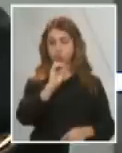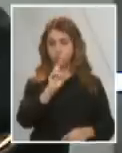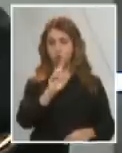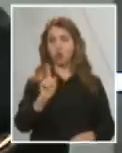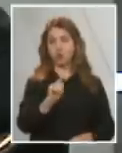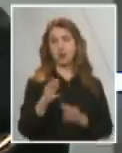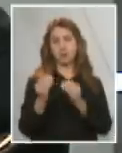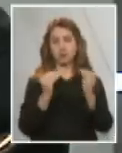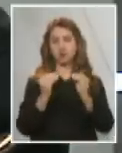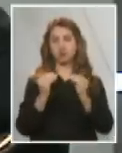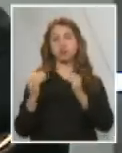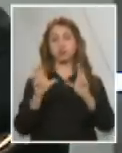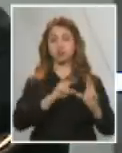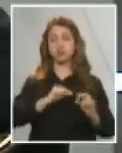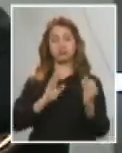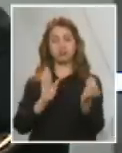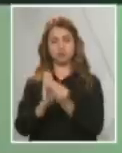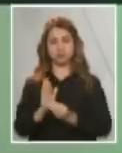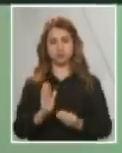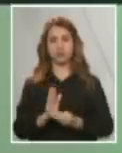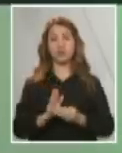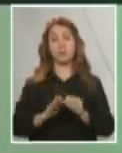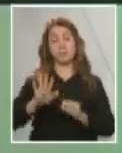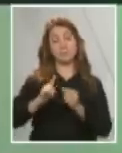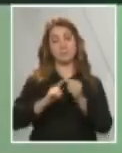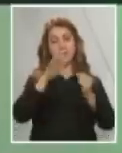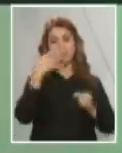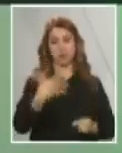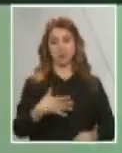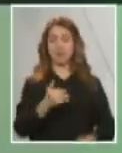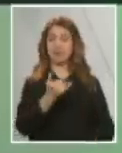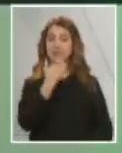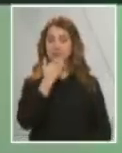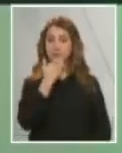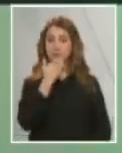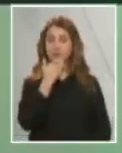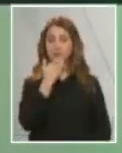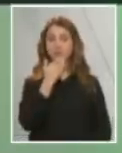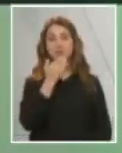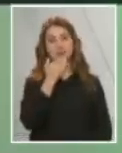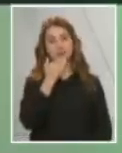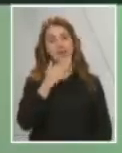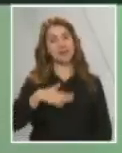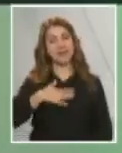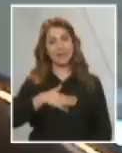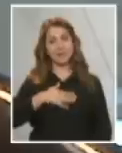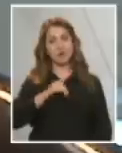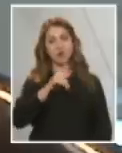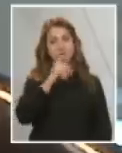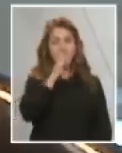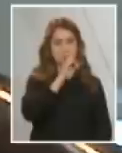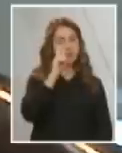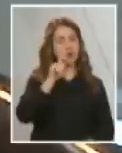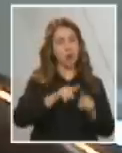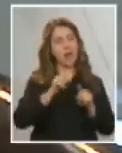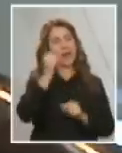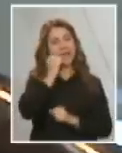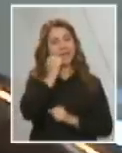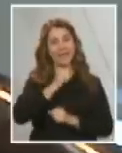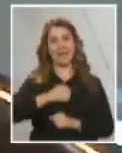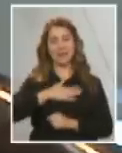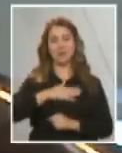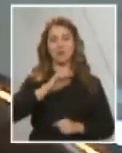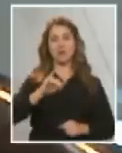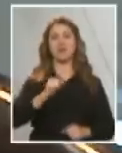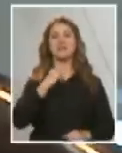hartos pergaminos ahí, pero partimos por el más importante. Y doctora, igual usted la queremos, no será de Concepción, pero igual la queremos, la doctora